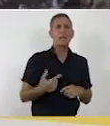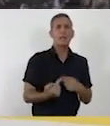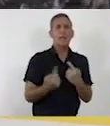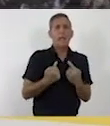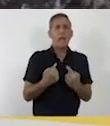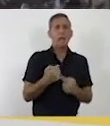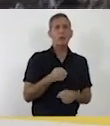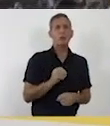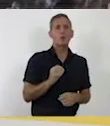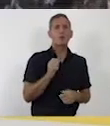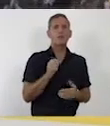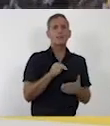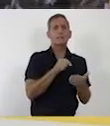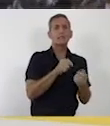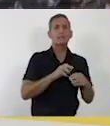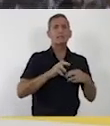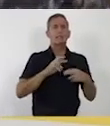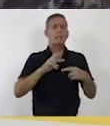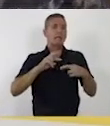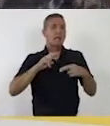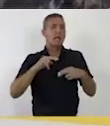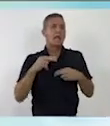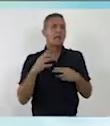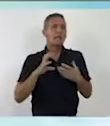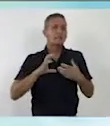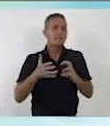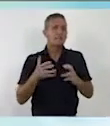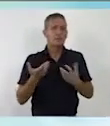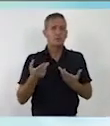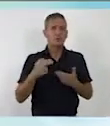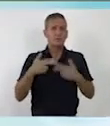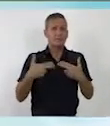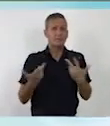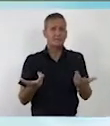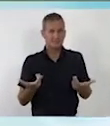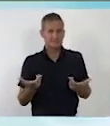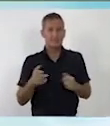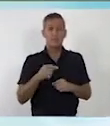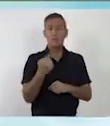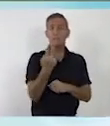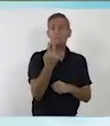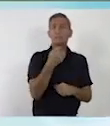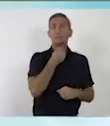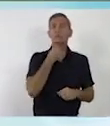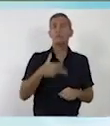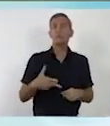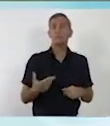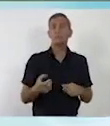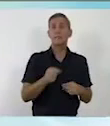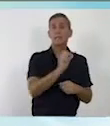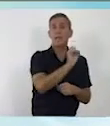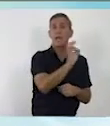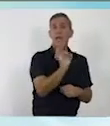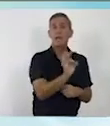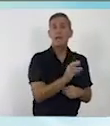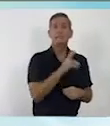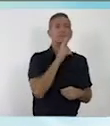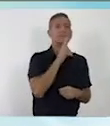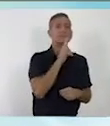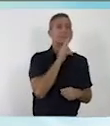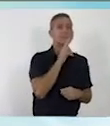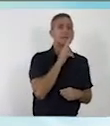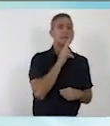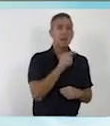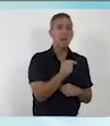algunas de las aplicaciones incluso que en la industria pueden tener. El segundo ejemplo es los agentes contaminantes del agua y sus